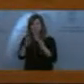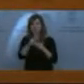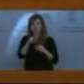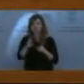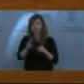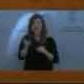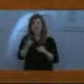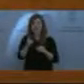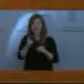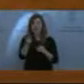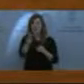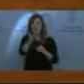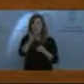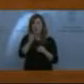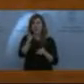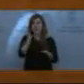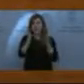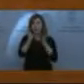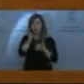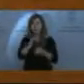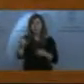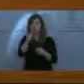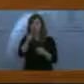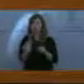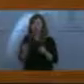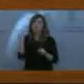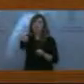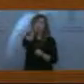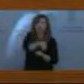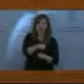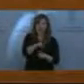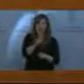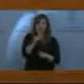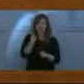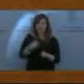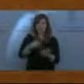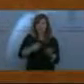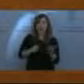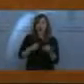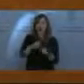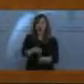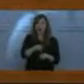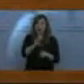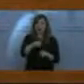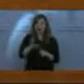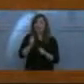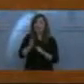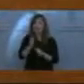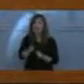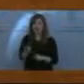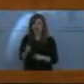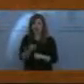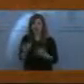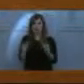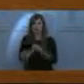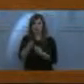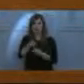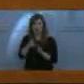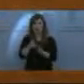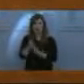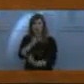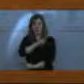de toda la Unión Europea. Vale. Pero es que esto es superior al valor añadido bruto de la agricultura, y la pesca juntas. Esto es el deporte de la Unión